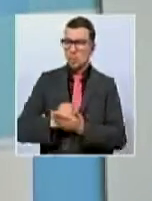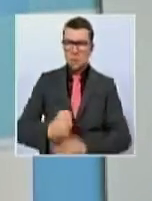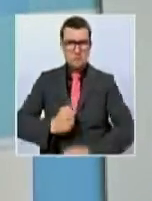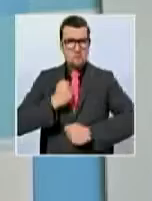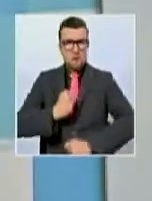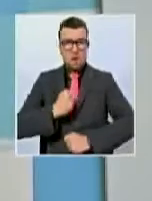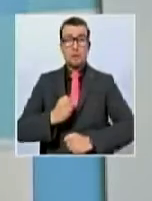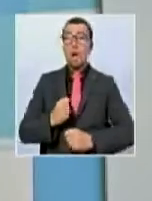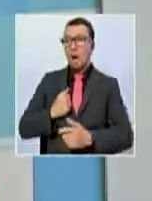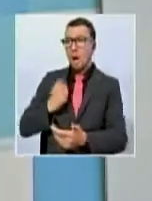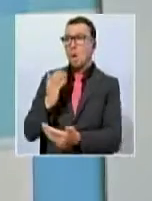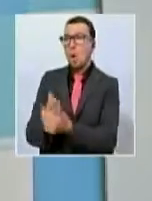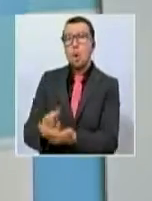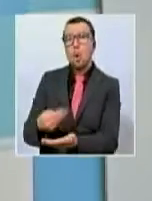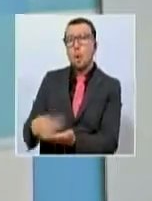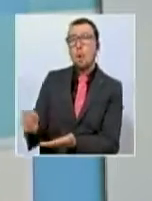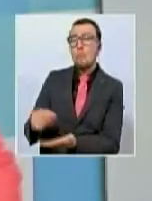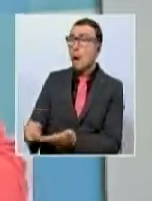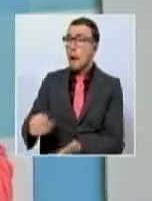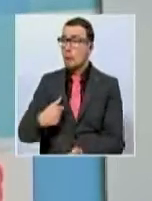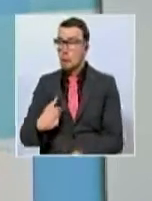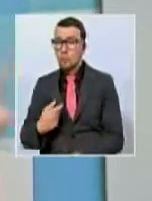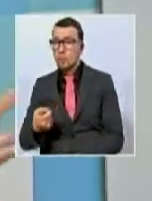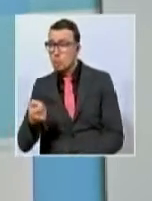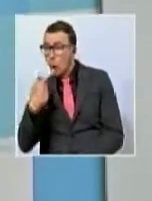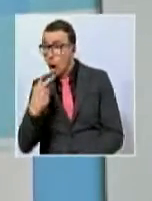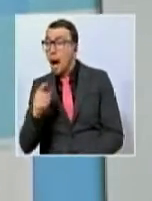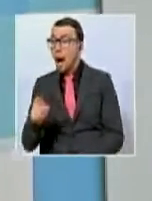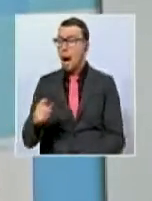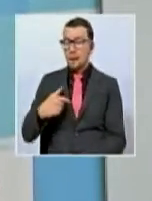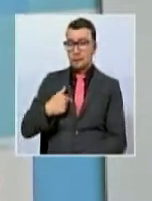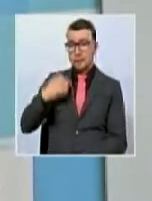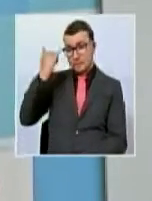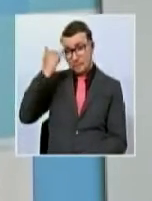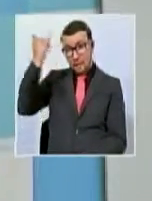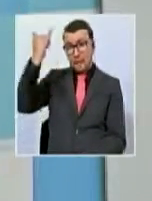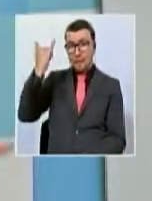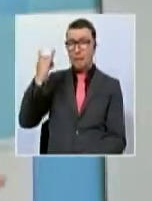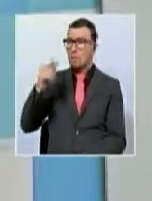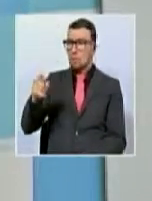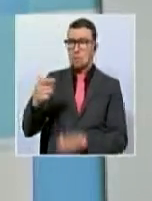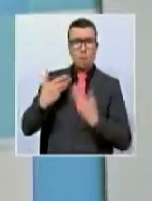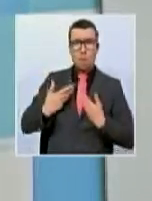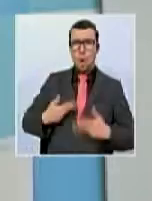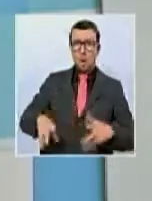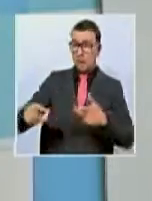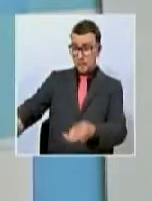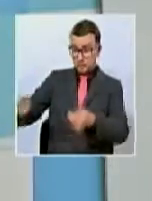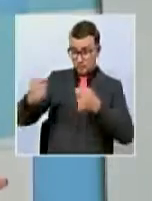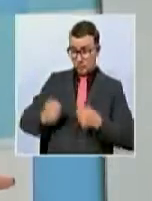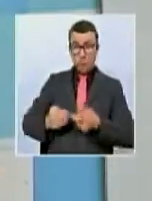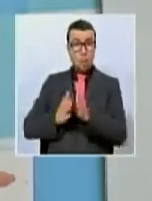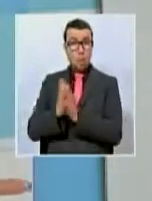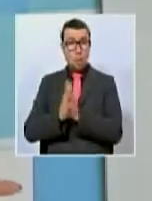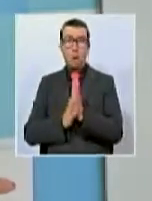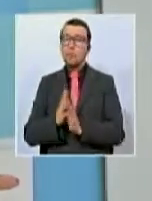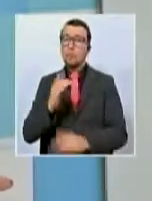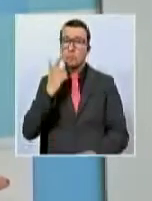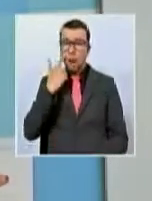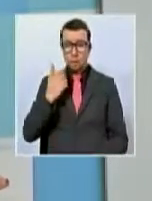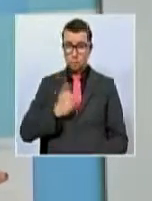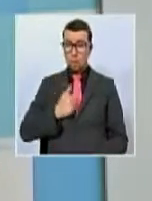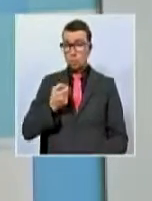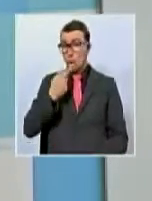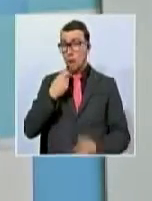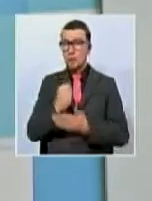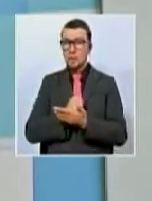tienda naturista, a una droguería, comprar lo que le viene, lo que le ofrecen. La automedicación es el peor error que